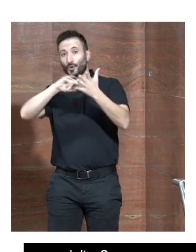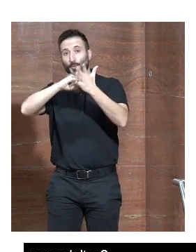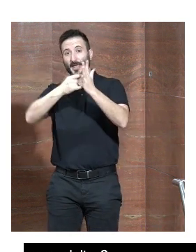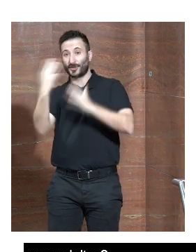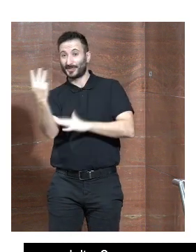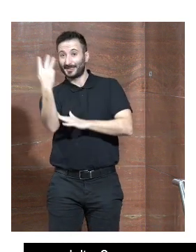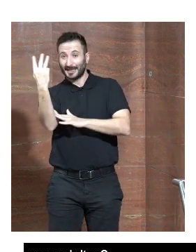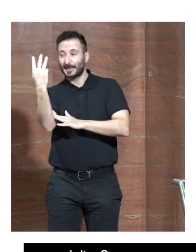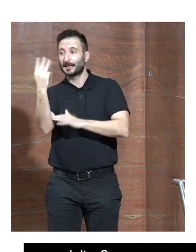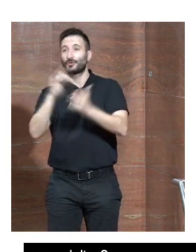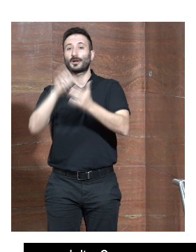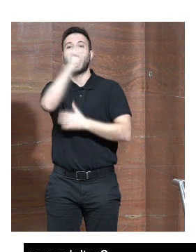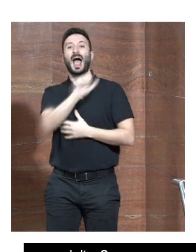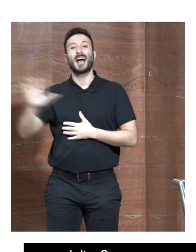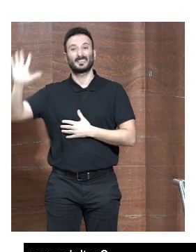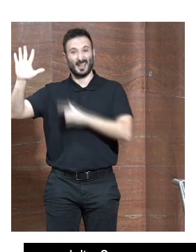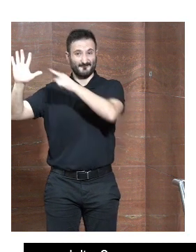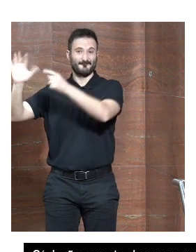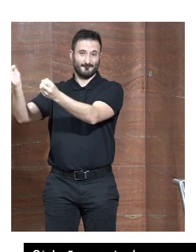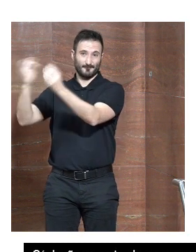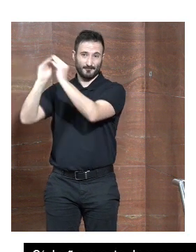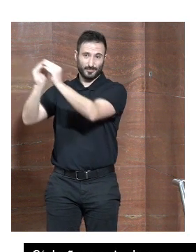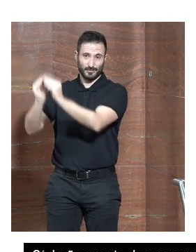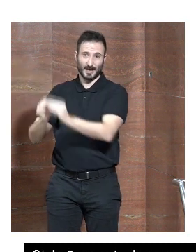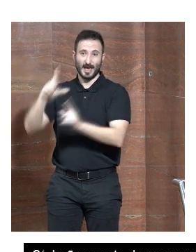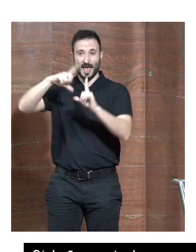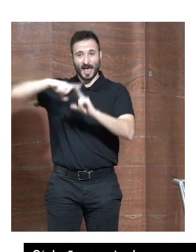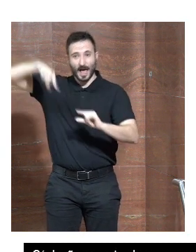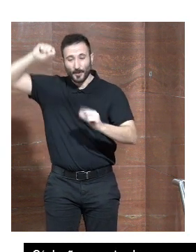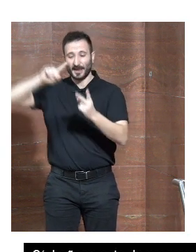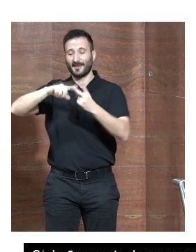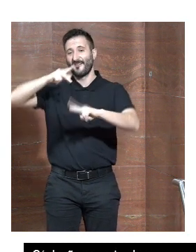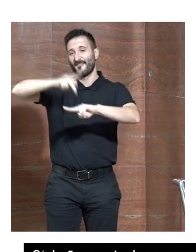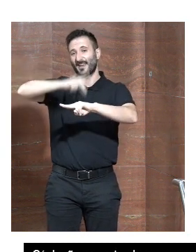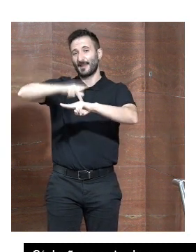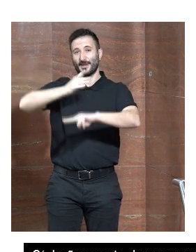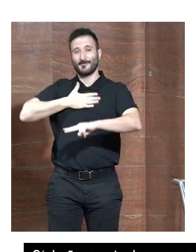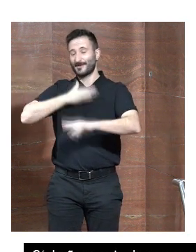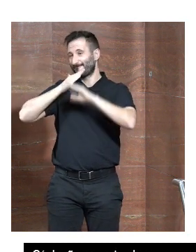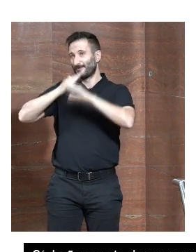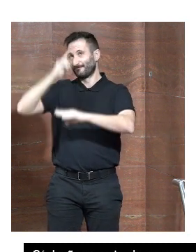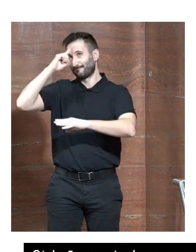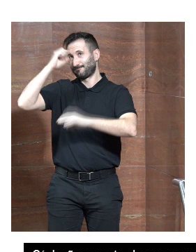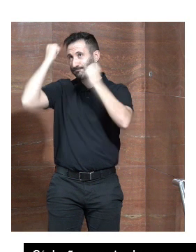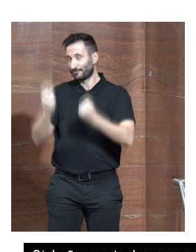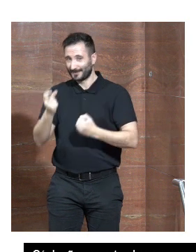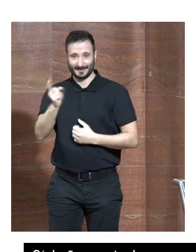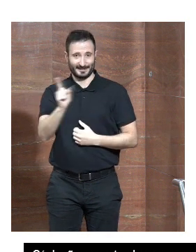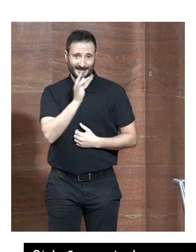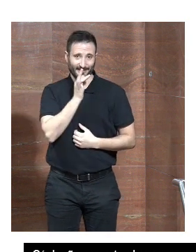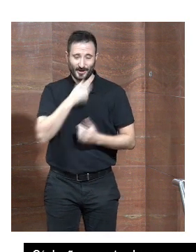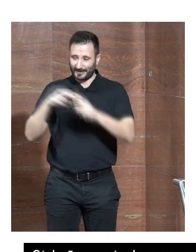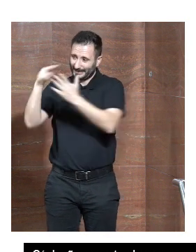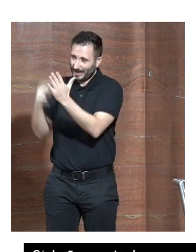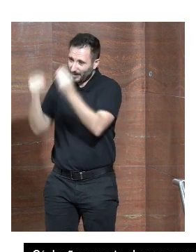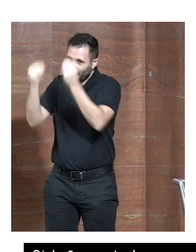proyectos también, pero vienen de Asia y mi japonés y mi filipino no son suficientes. Entonces no los he podido explorar mucho. Pero